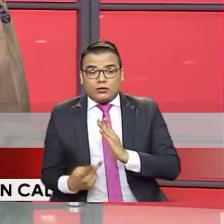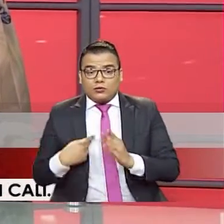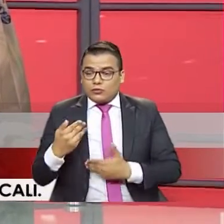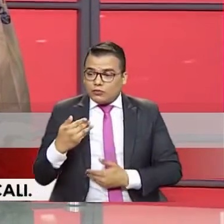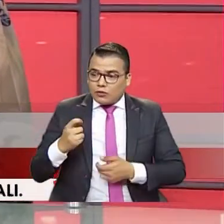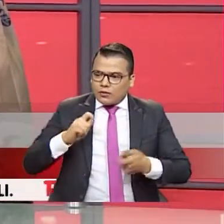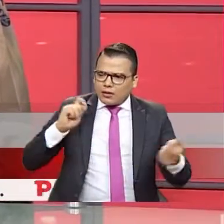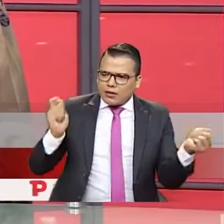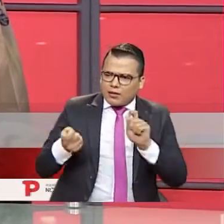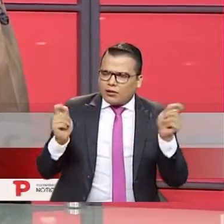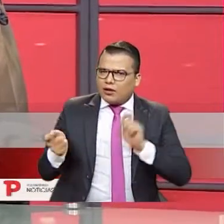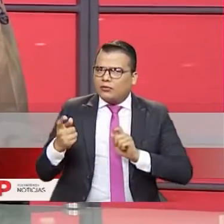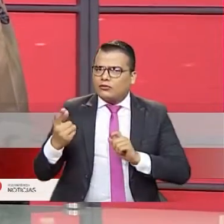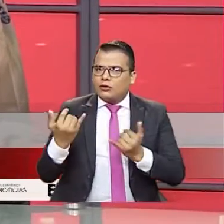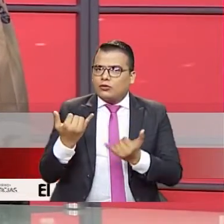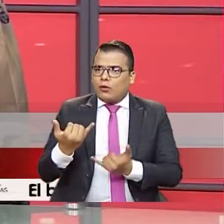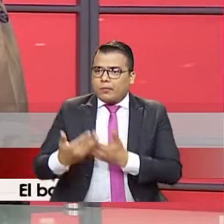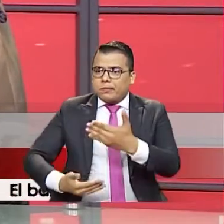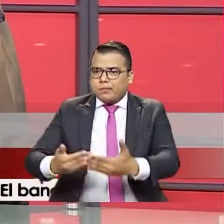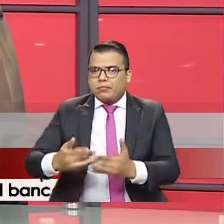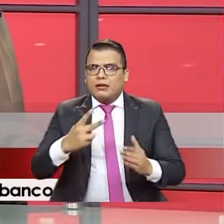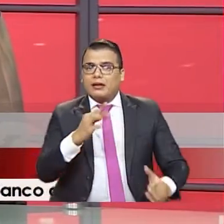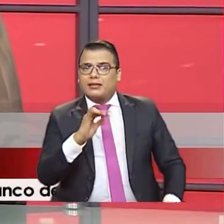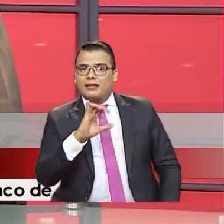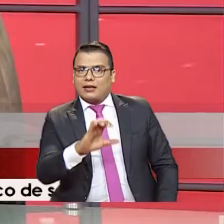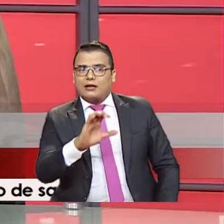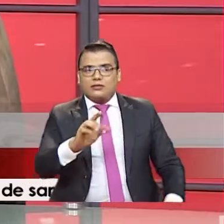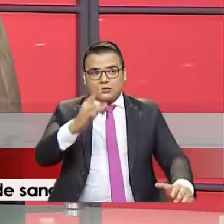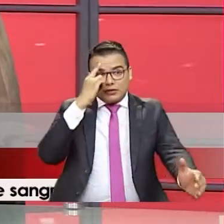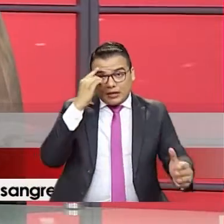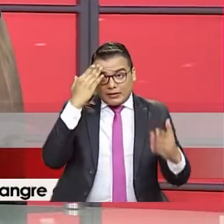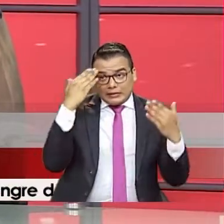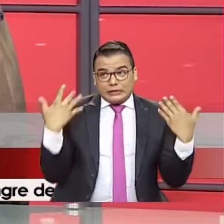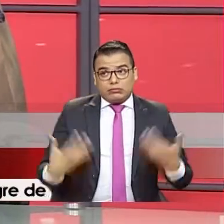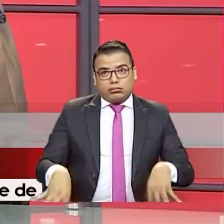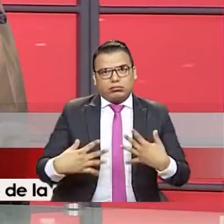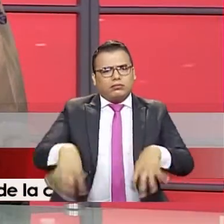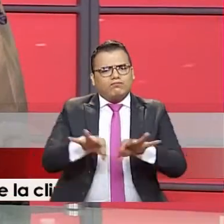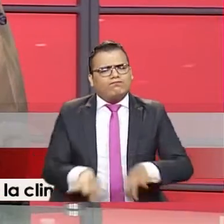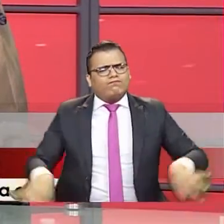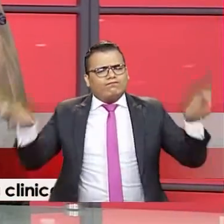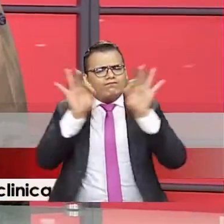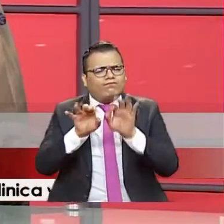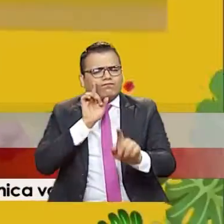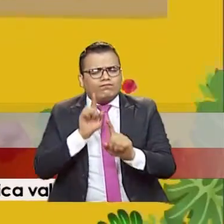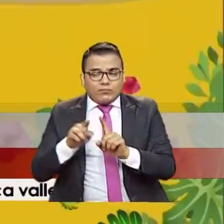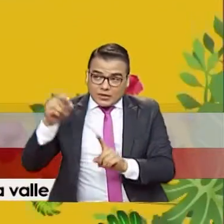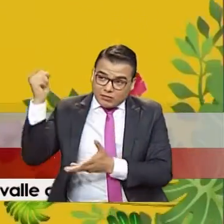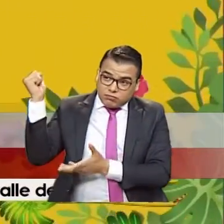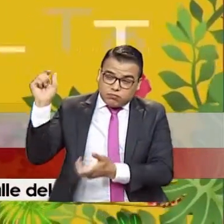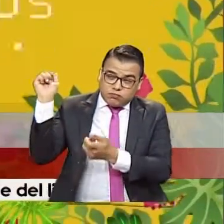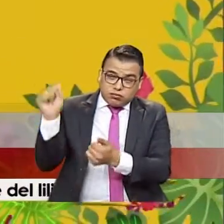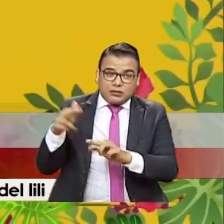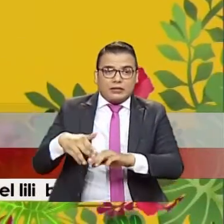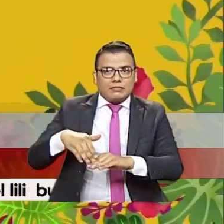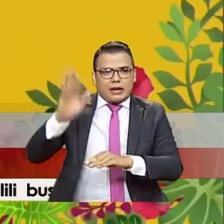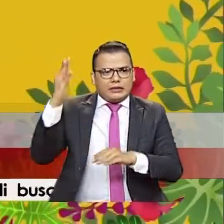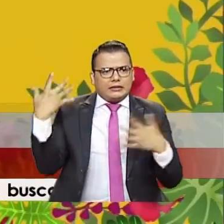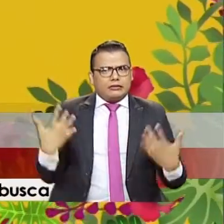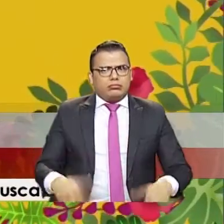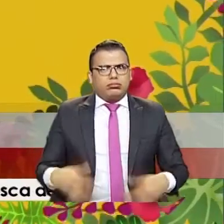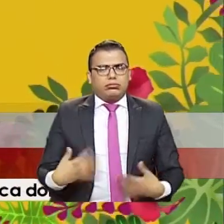la información y las comunicaciones es un proyecto de la mayor importancia para lograr reactivar la inversión en el sector que es tan importante